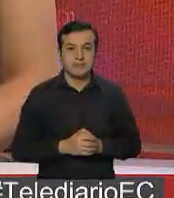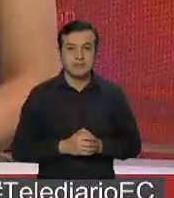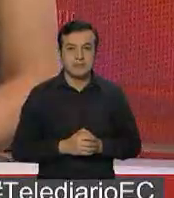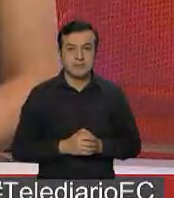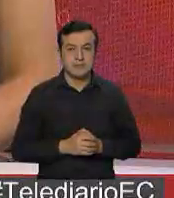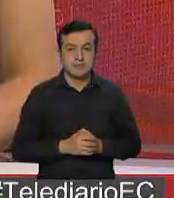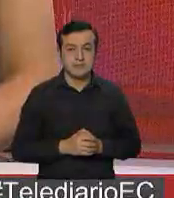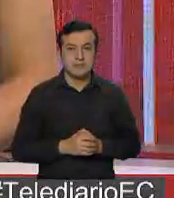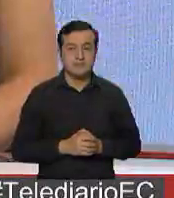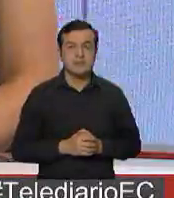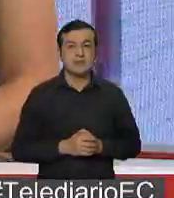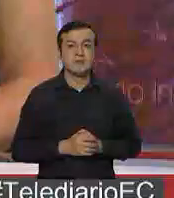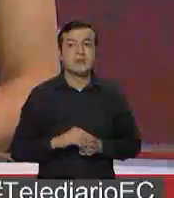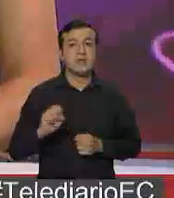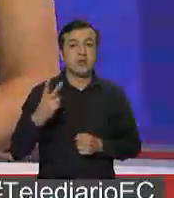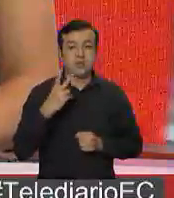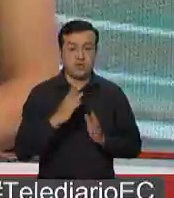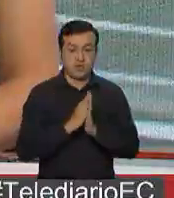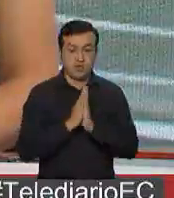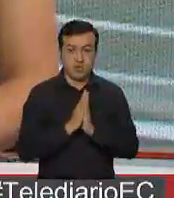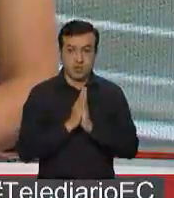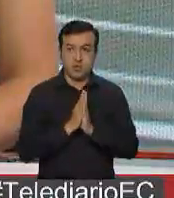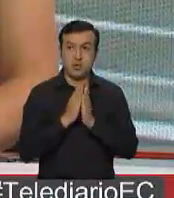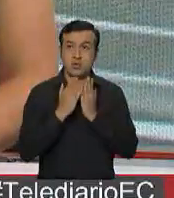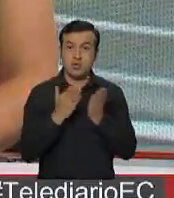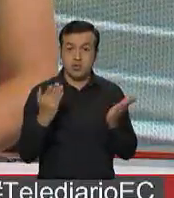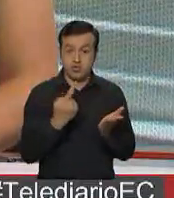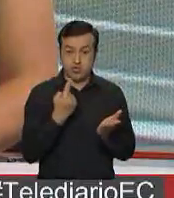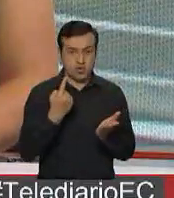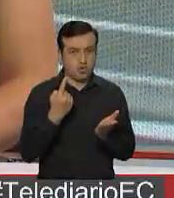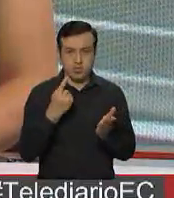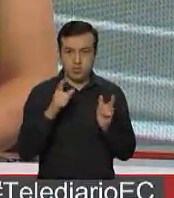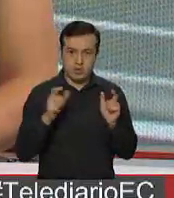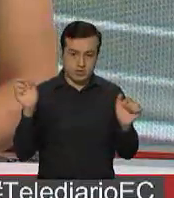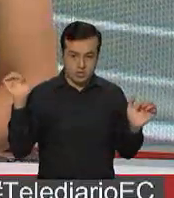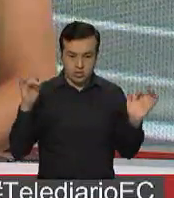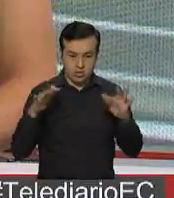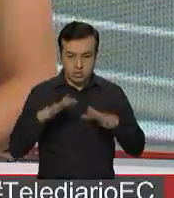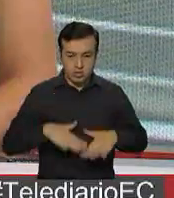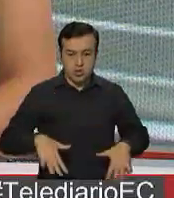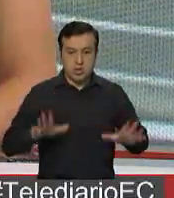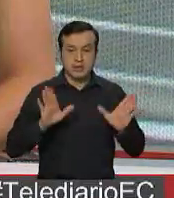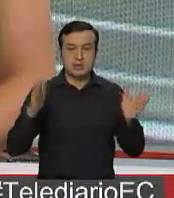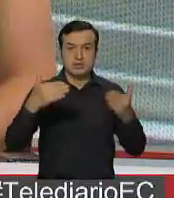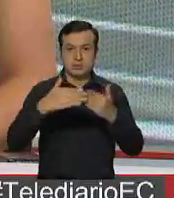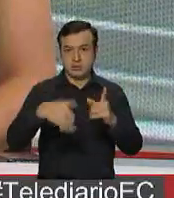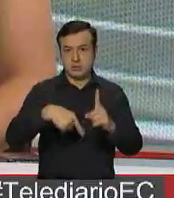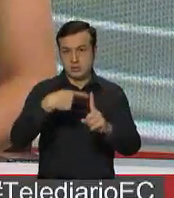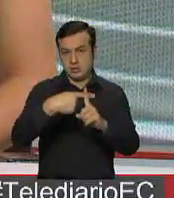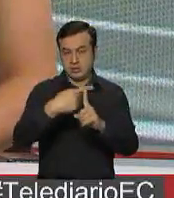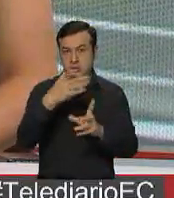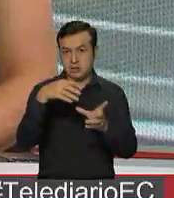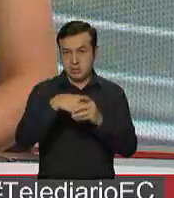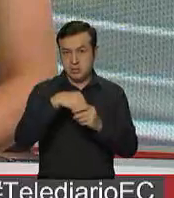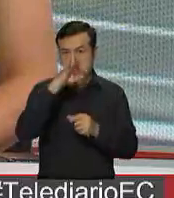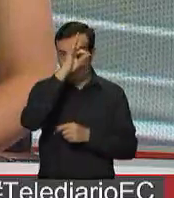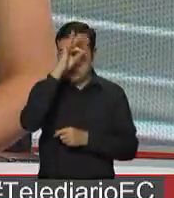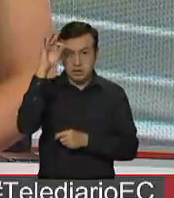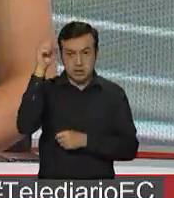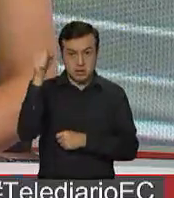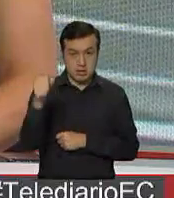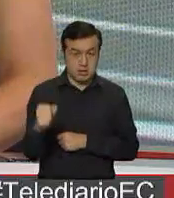Y en su segunda oración dominical, ya no en solitario, sino con fieles en la Plaza de San Pedro, en el Vaticano, el Papa